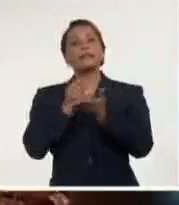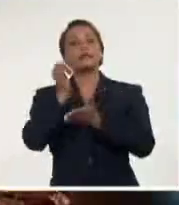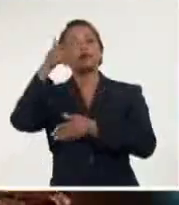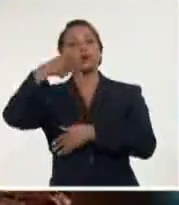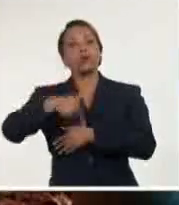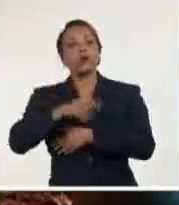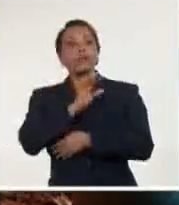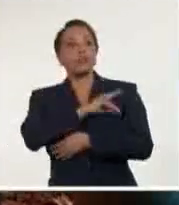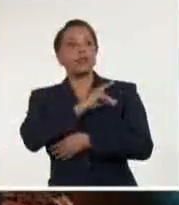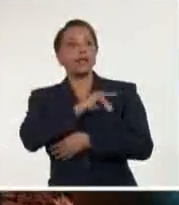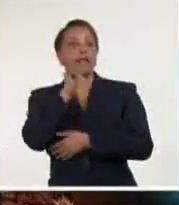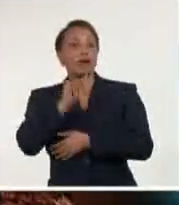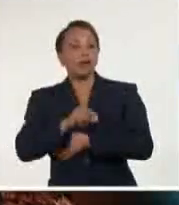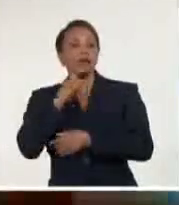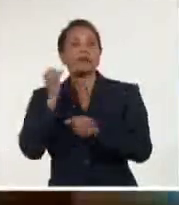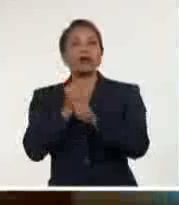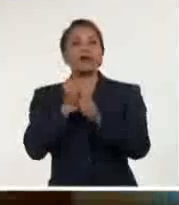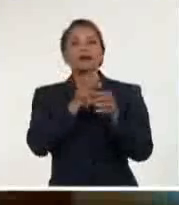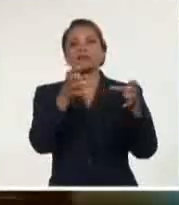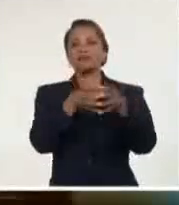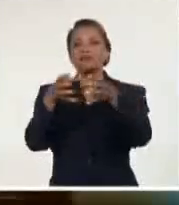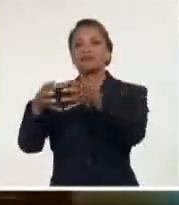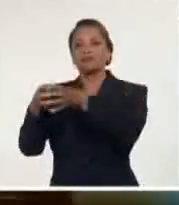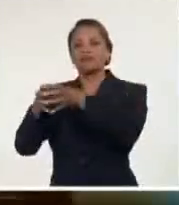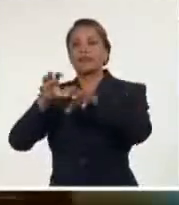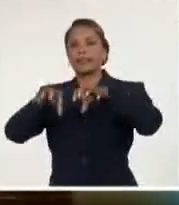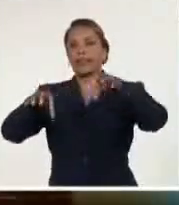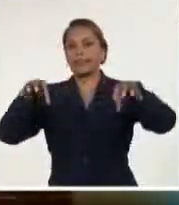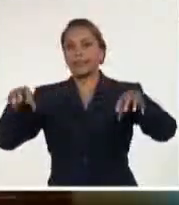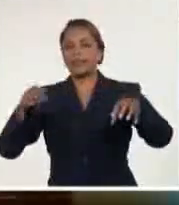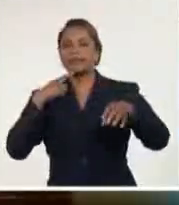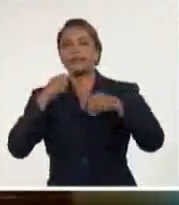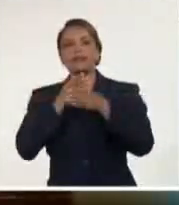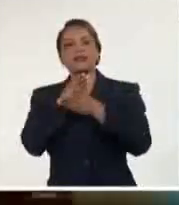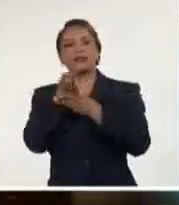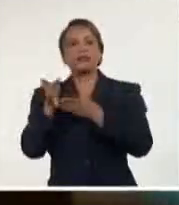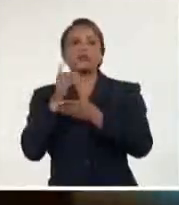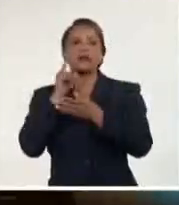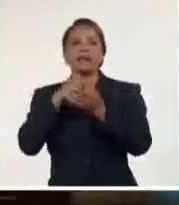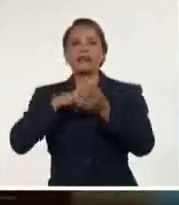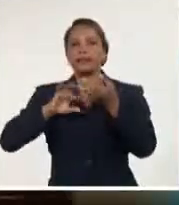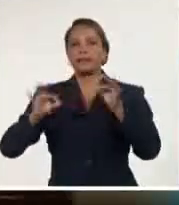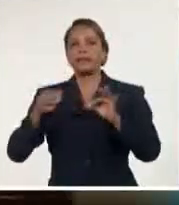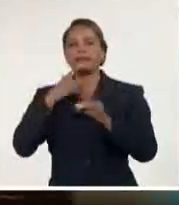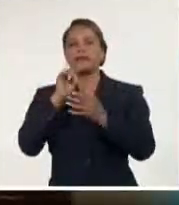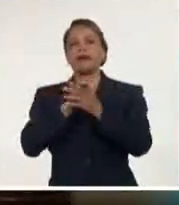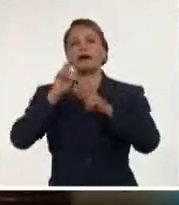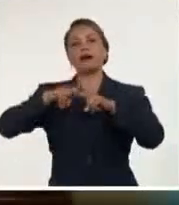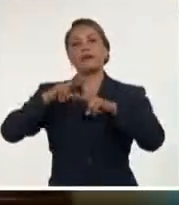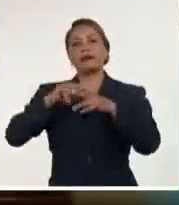los delegados trabajarán en comisiones y se distribuirán por las provincias de Artemisa, La Habana y Mayabeque